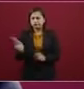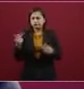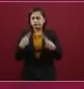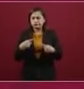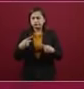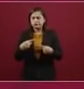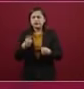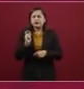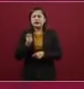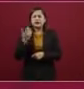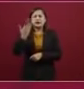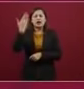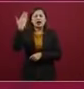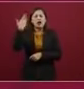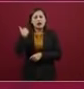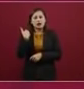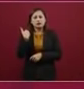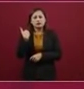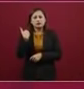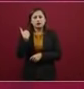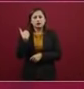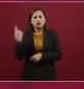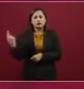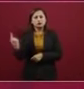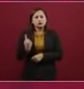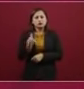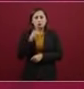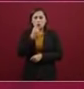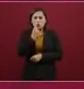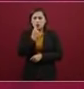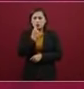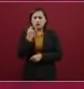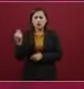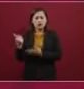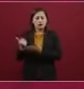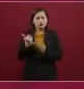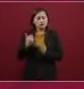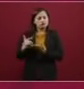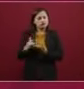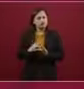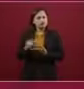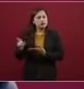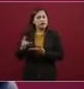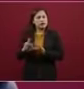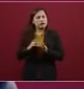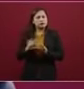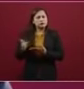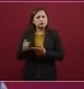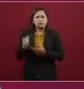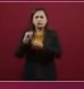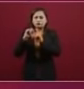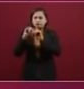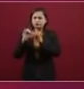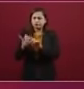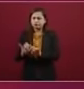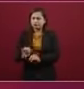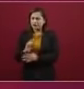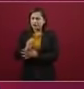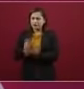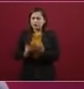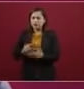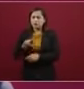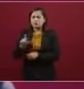Teníamos que depender de alguien, de un policía, que hiciera el informe policial homologado para presentarlo ante